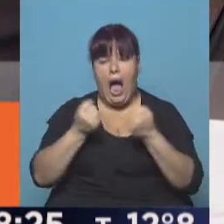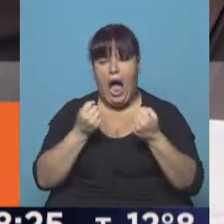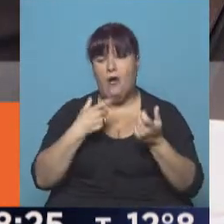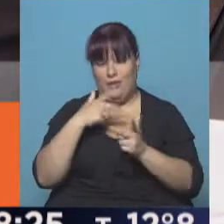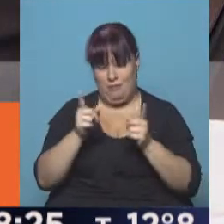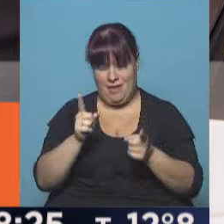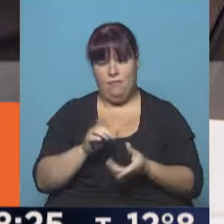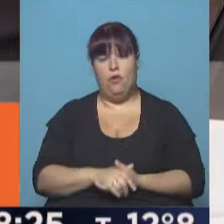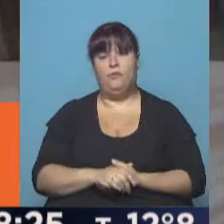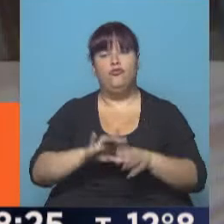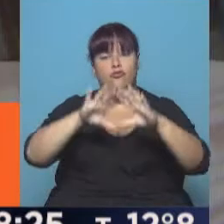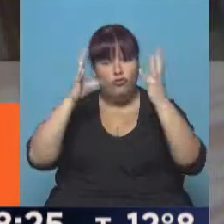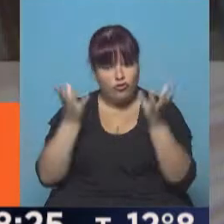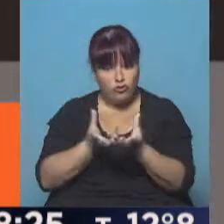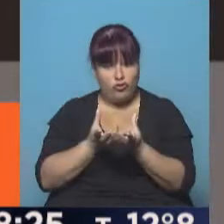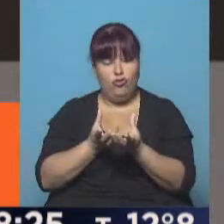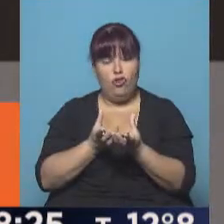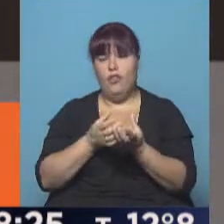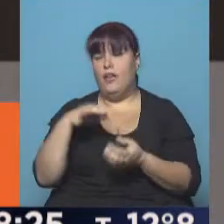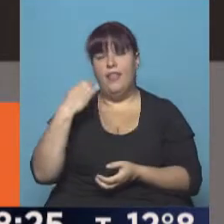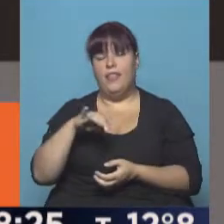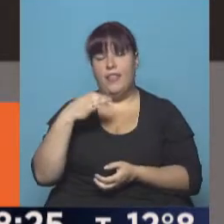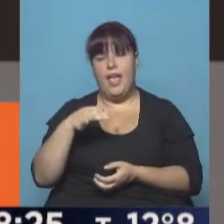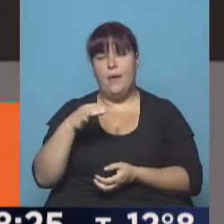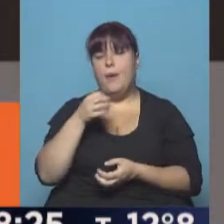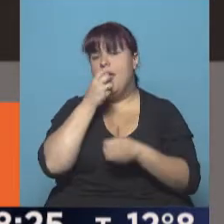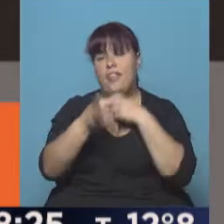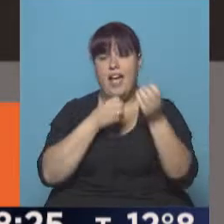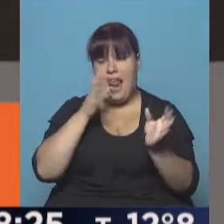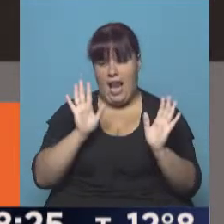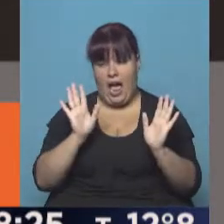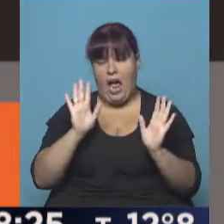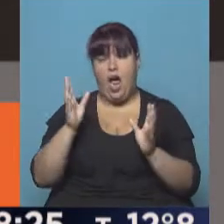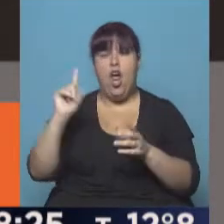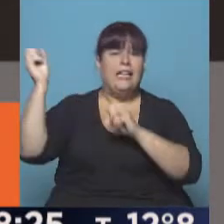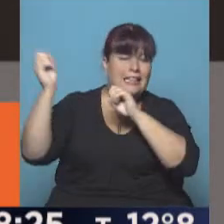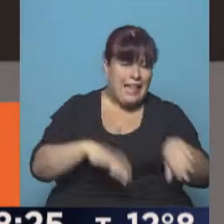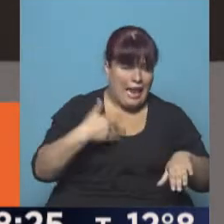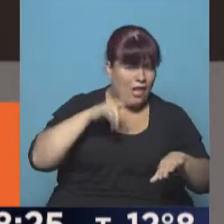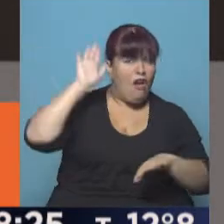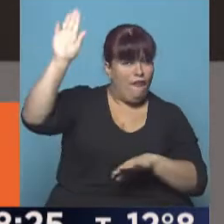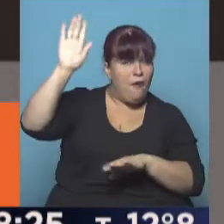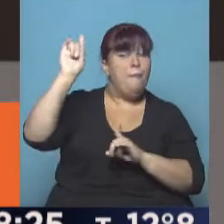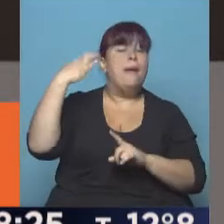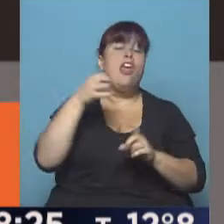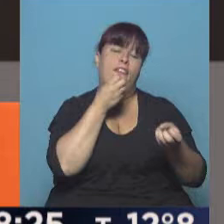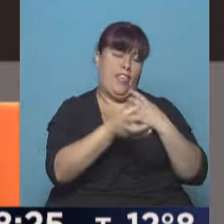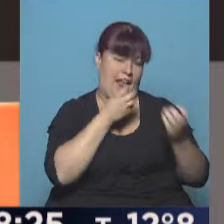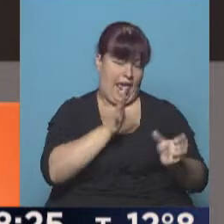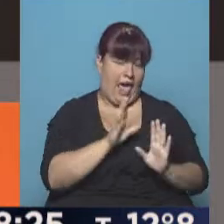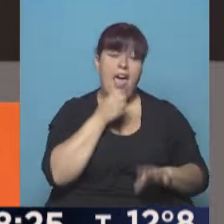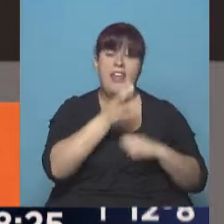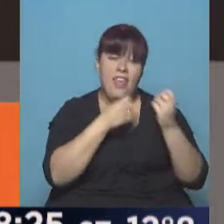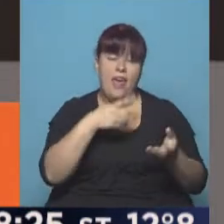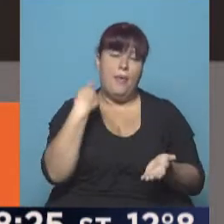como dijimos, y todo eso se va a tener que declarar sin necesidad de ingresarlo al país. Todos los que vayan declarando